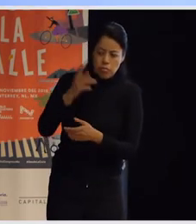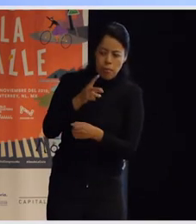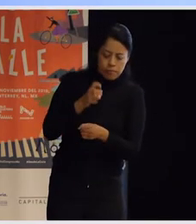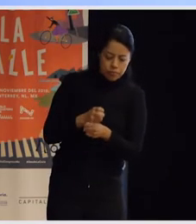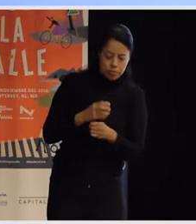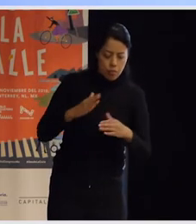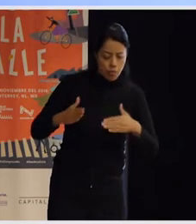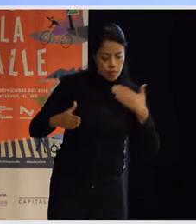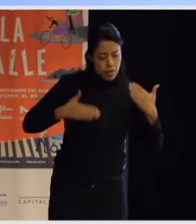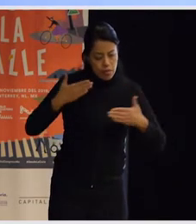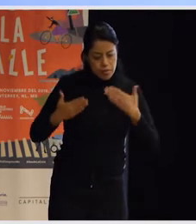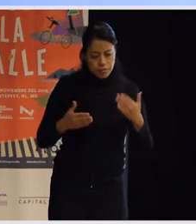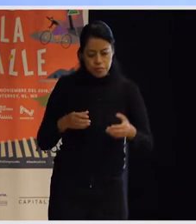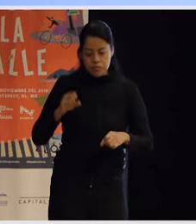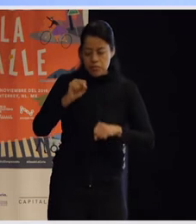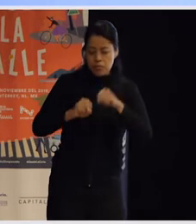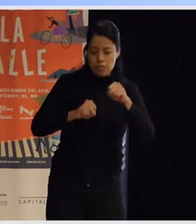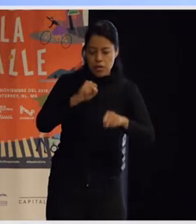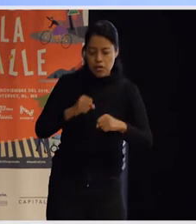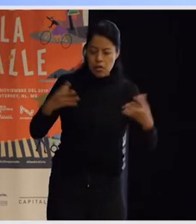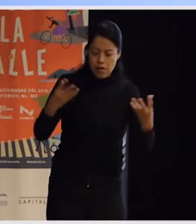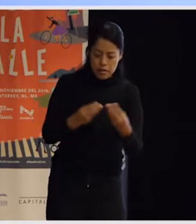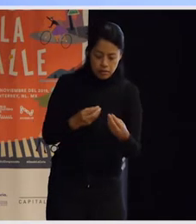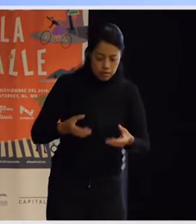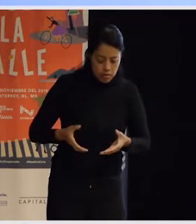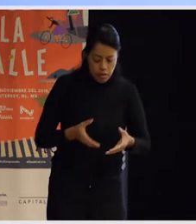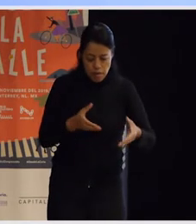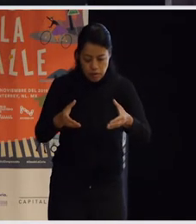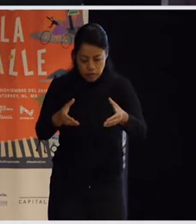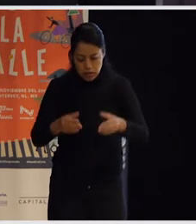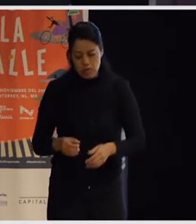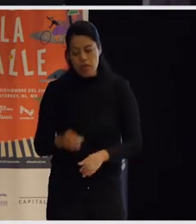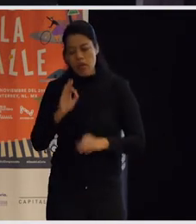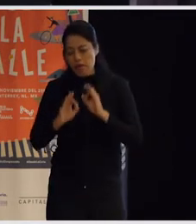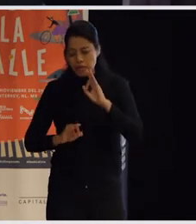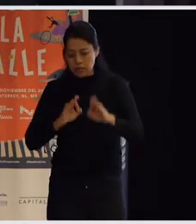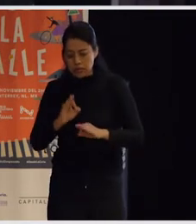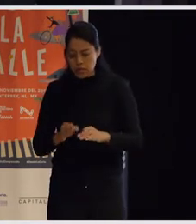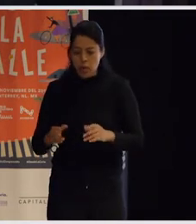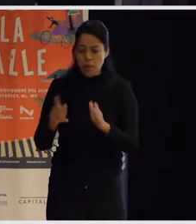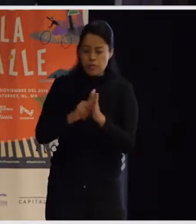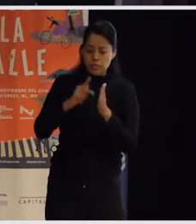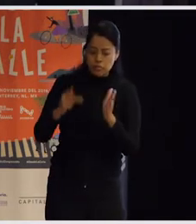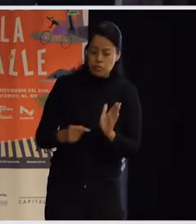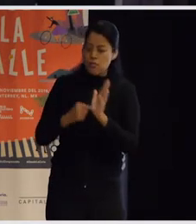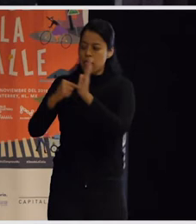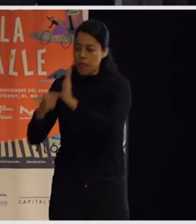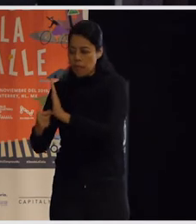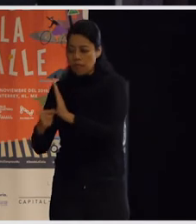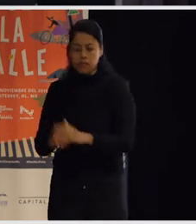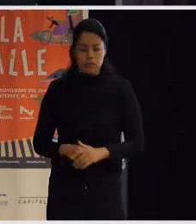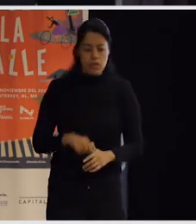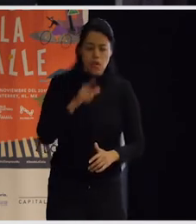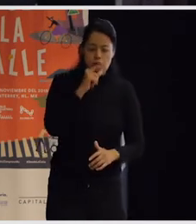activismo preguntamos los cruces peatonales pintamos las los carriles de bicicleta y tratamos de pues mandar a la prensa normalmente los boletines nos protegemos así con